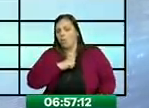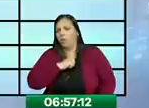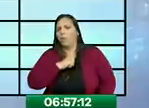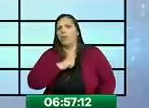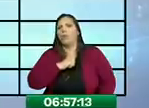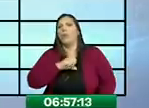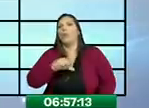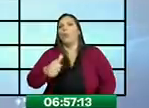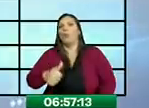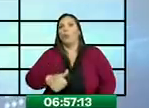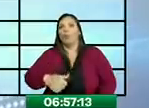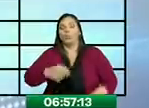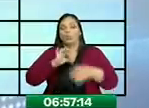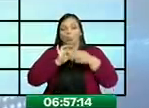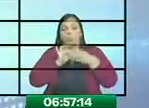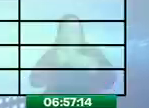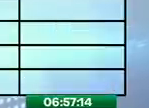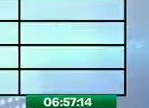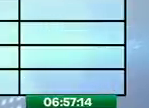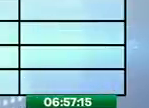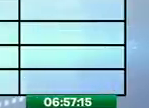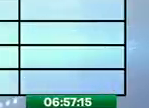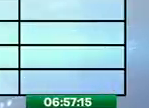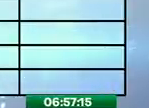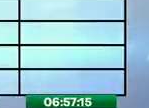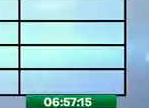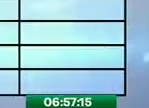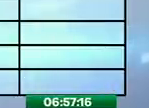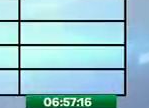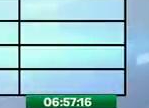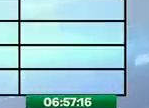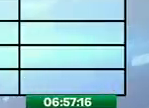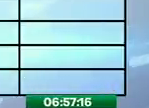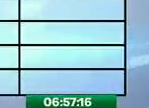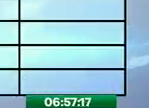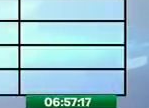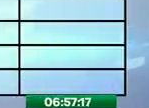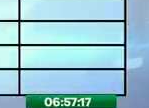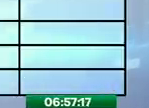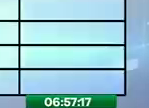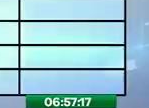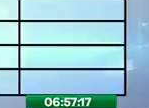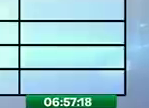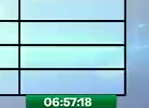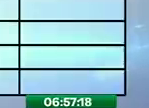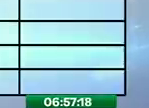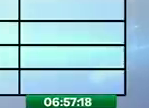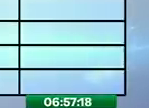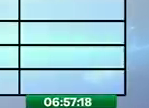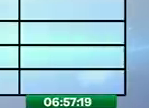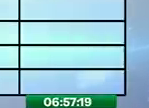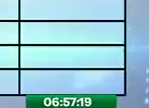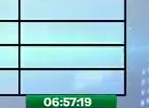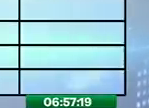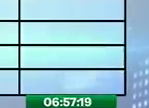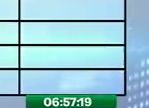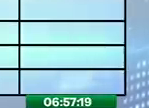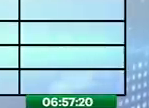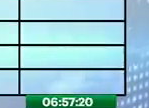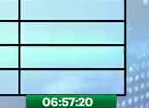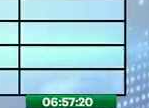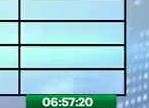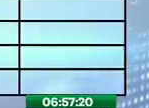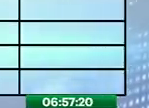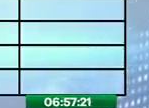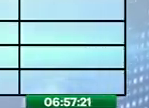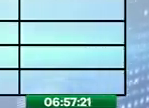fiebre, el COVID tiene fiebre, la gripe también fiebre y tos, el moco no